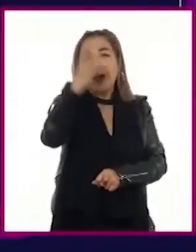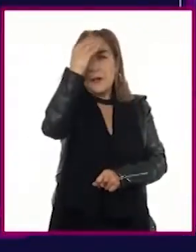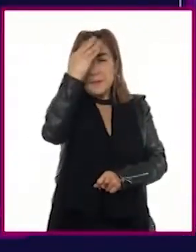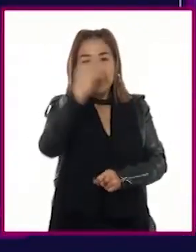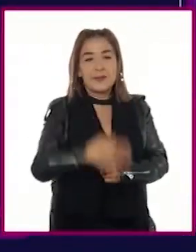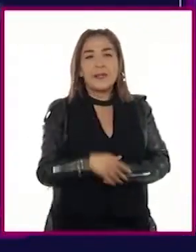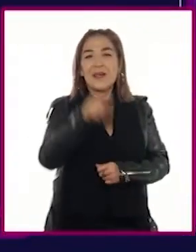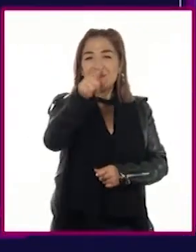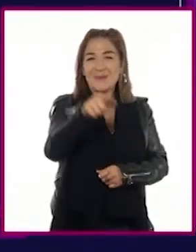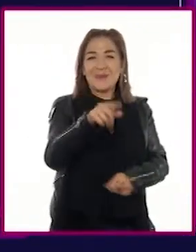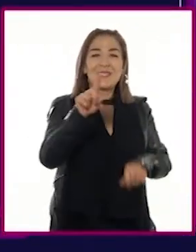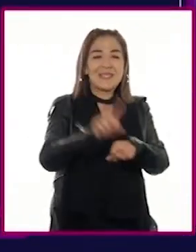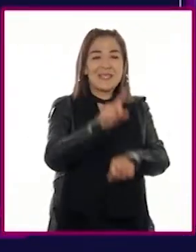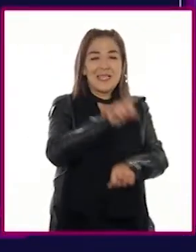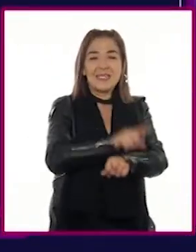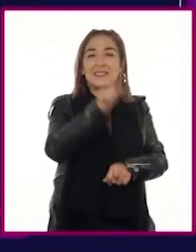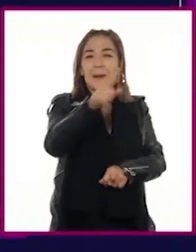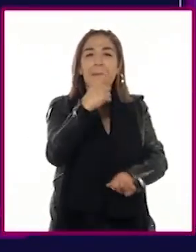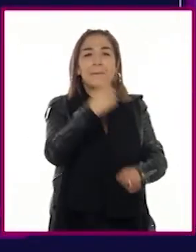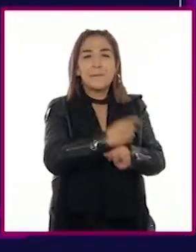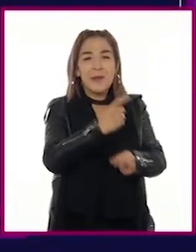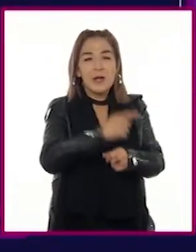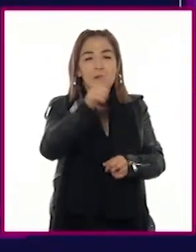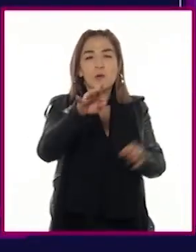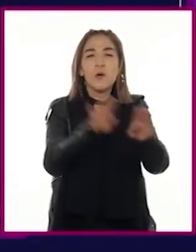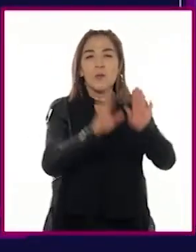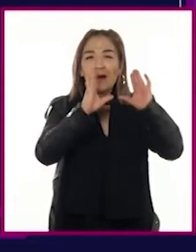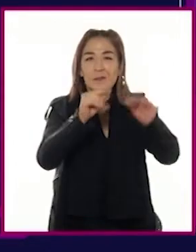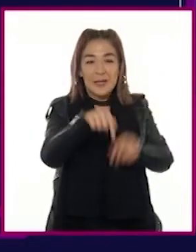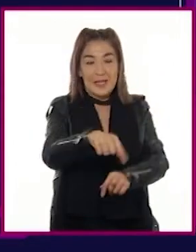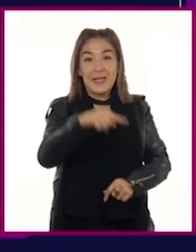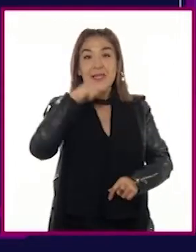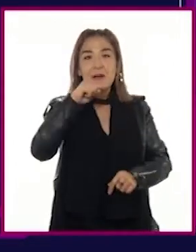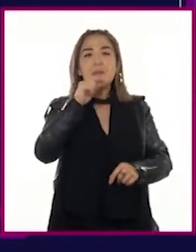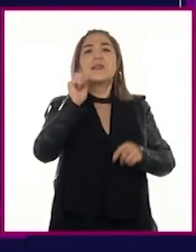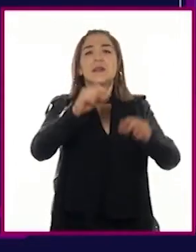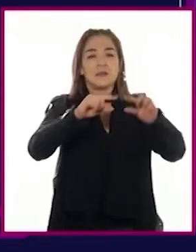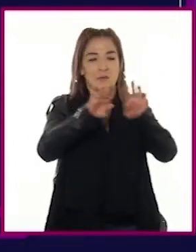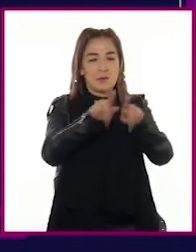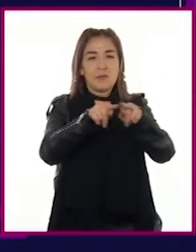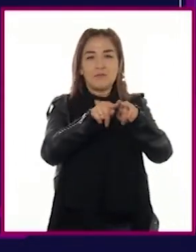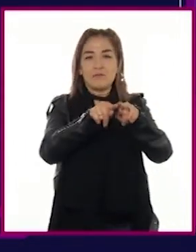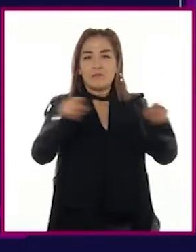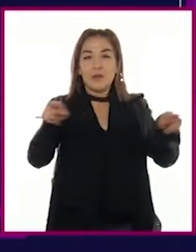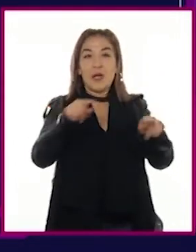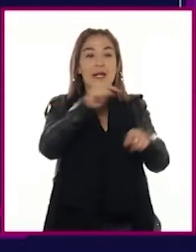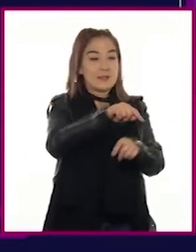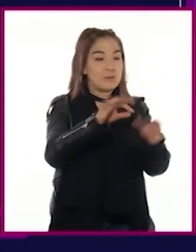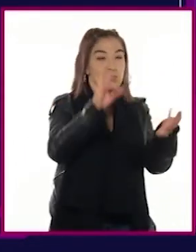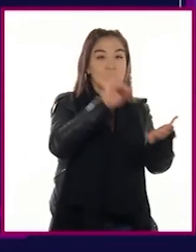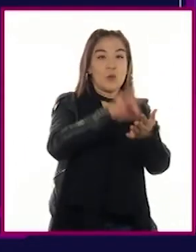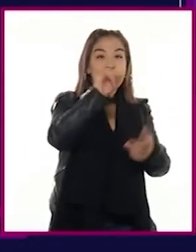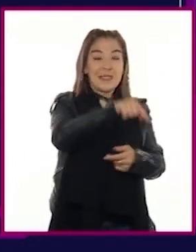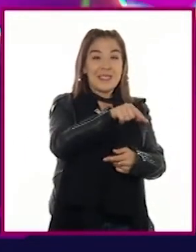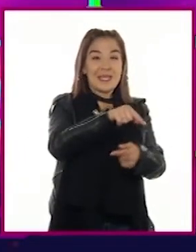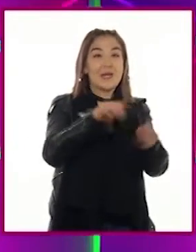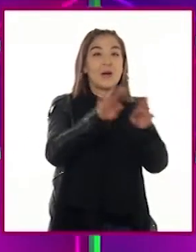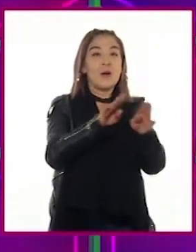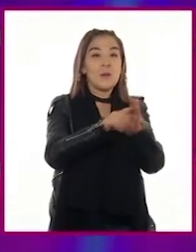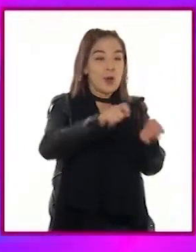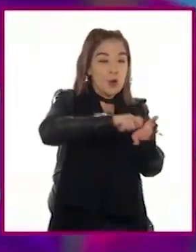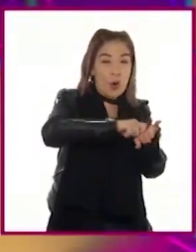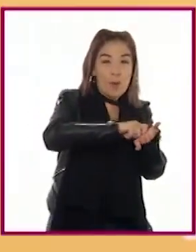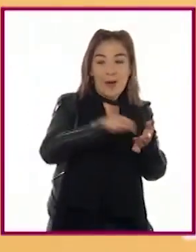años escolares, un lápiz se puede asociar al concepto de segmento de recta, teniendo como sus extremos a la punta de grafito y la